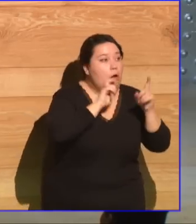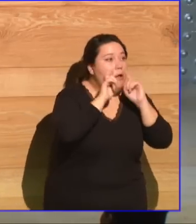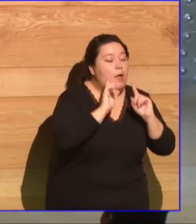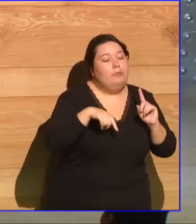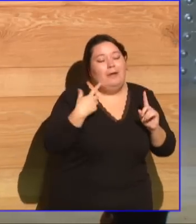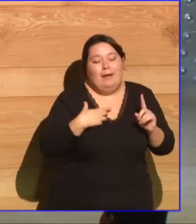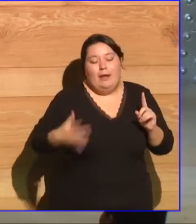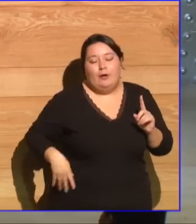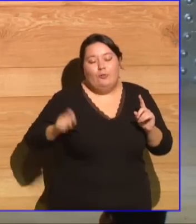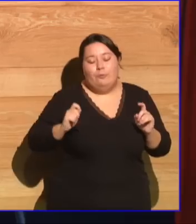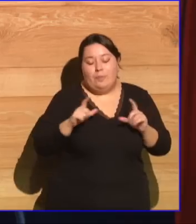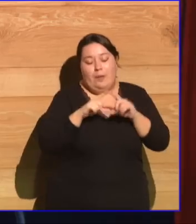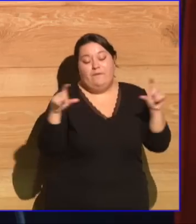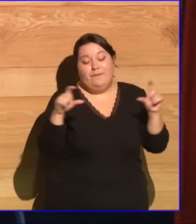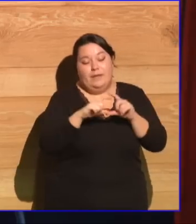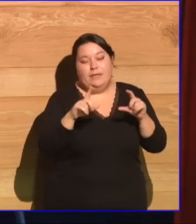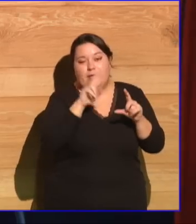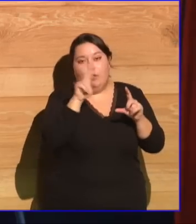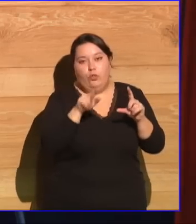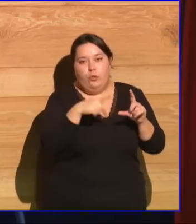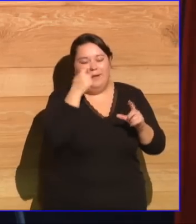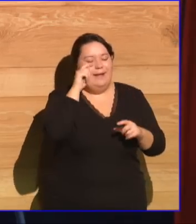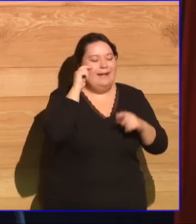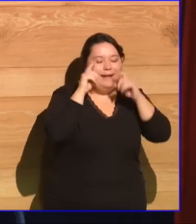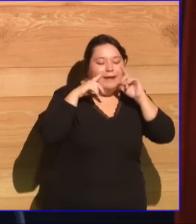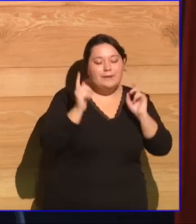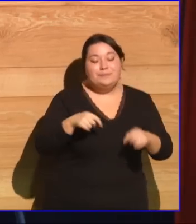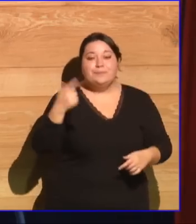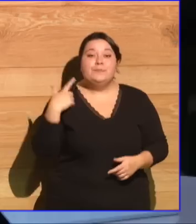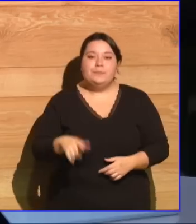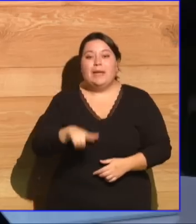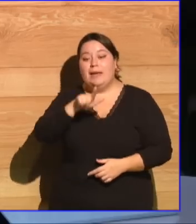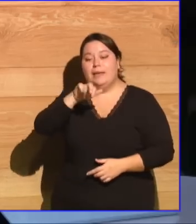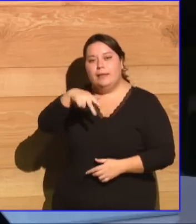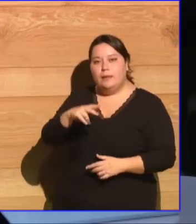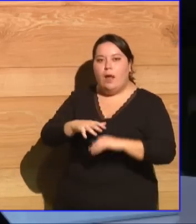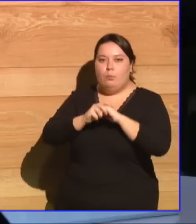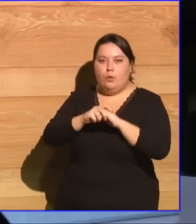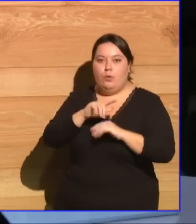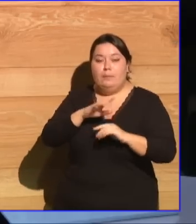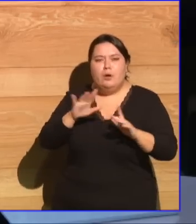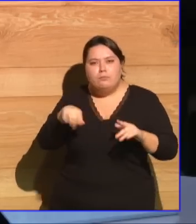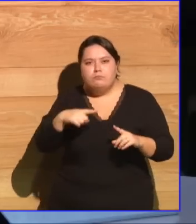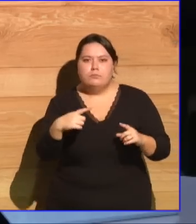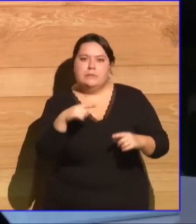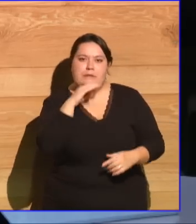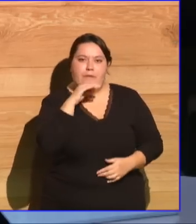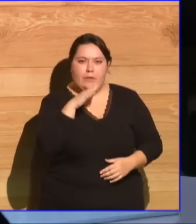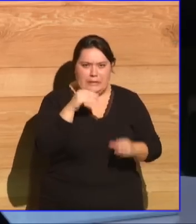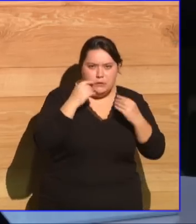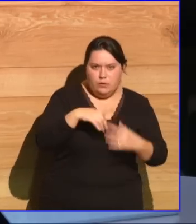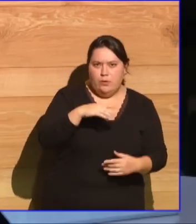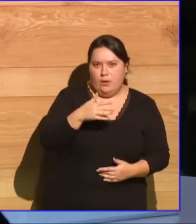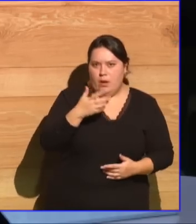billetes de dólar, ¿no? Claro, por un lado, Lean era un gran héroe de él. Por otro lado, el propio Lean se enfadó con él. Recordáis la famosa historia